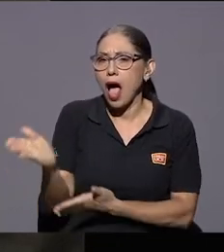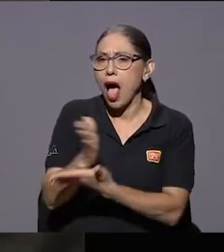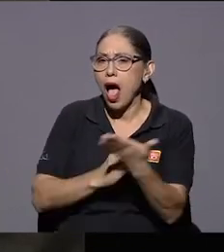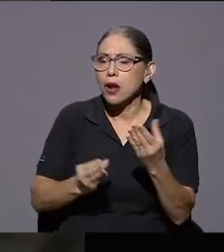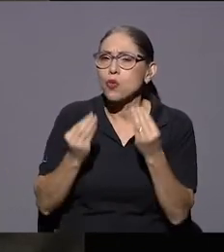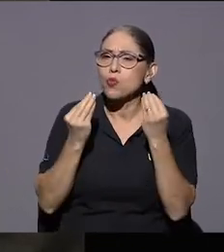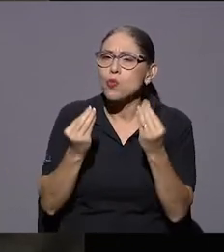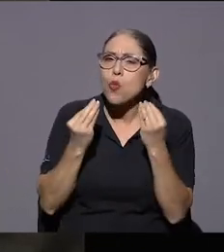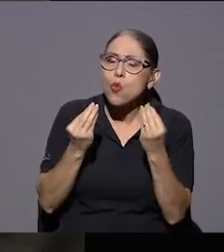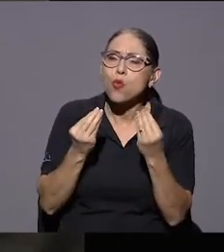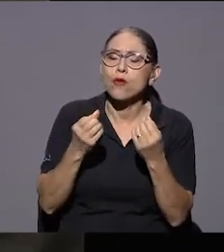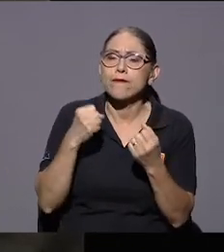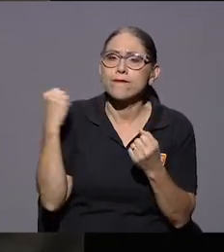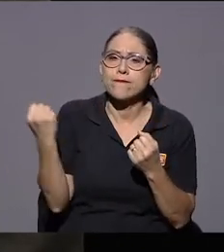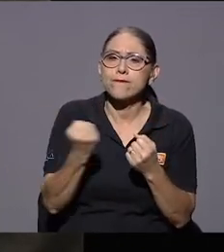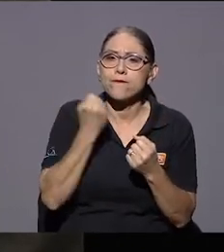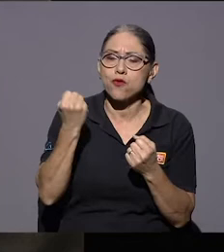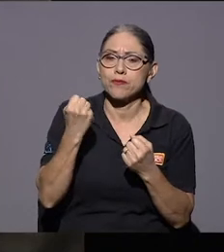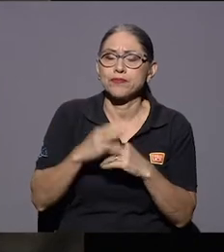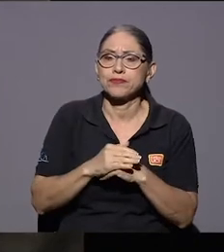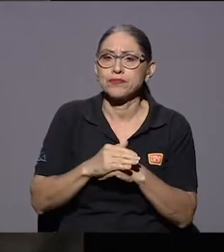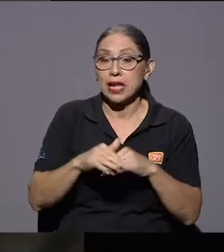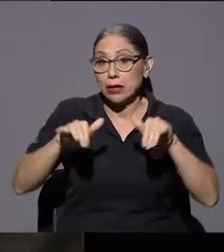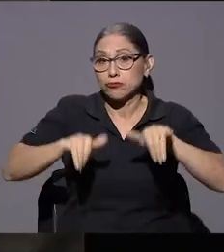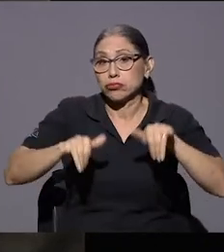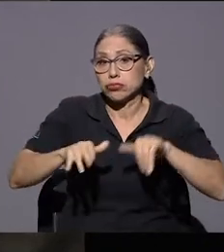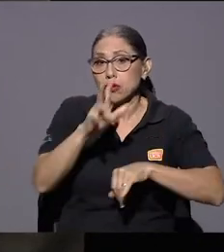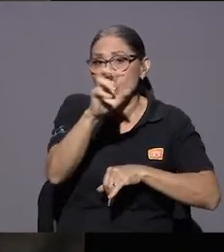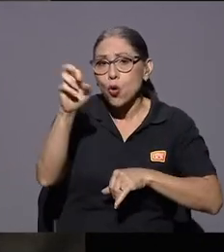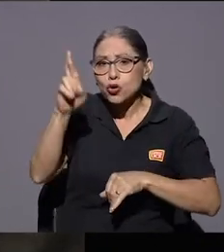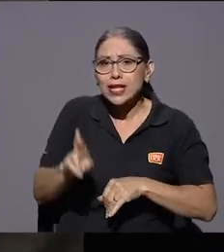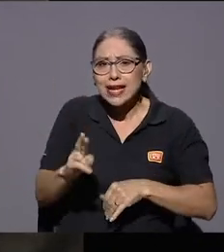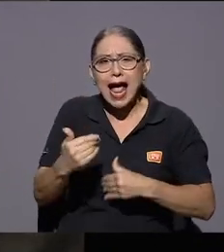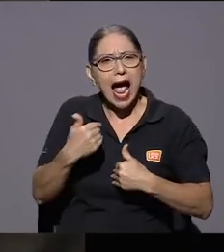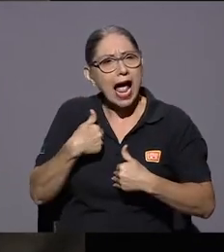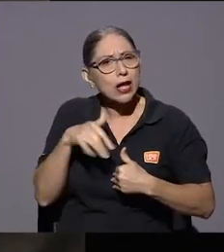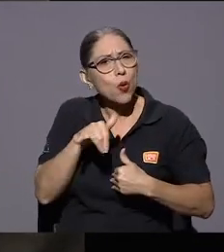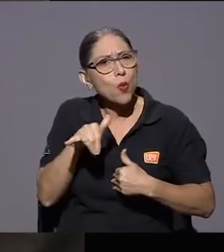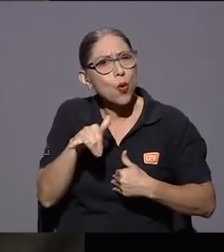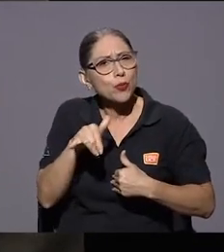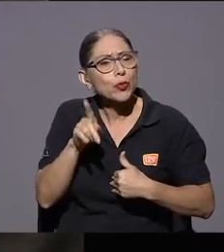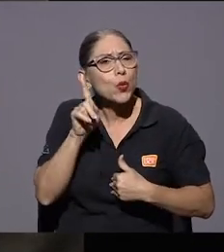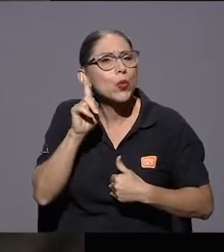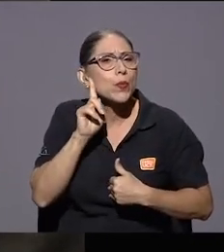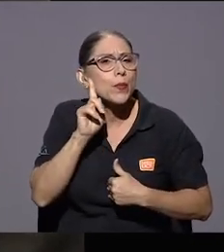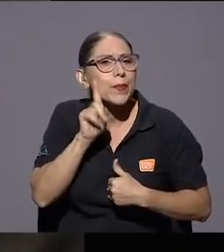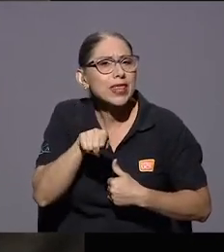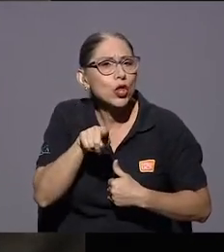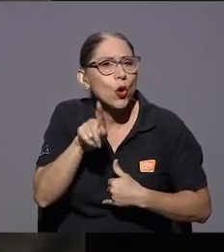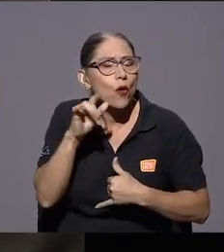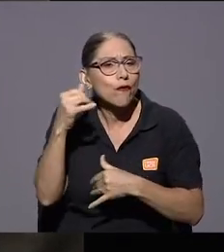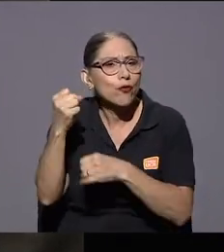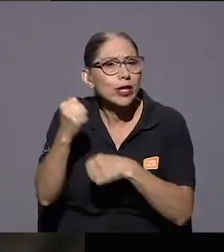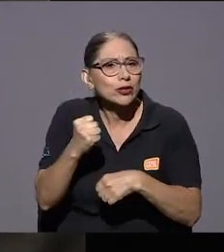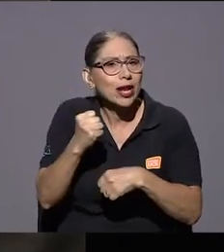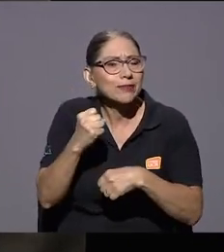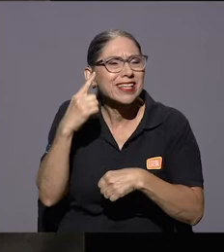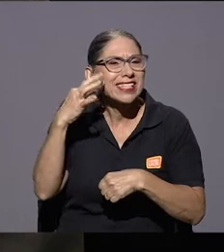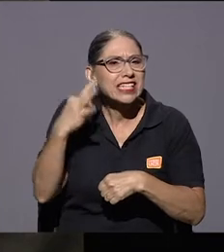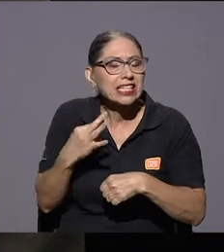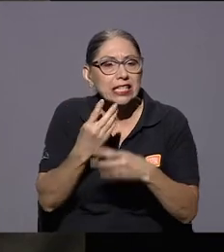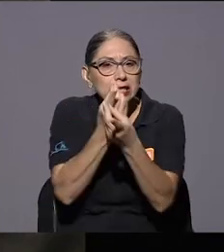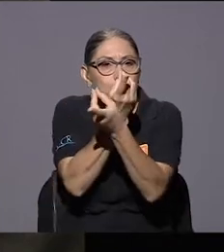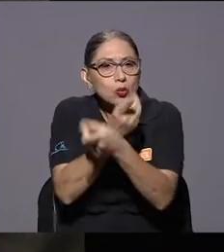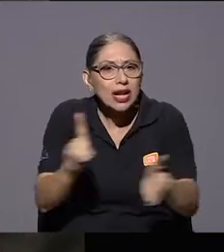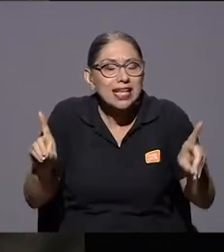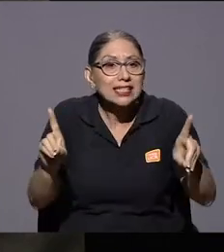fondo, y es que en Costa Rica hay una especie de mito fundacional, que la democracia es el mejor